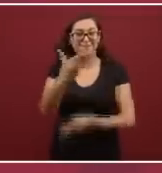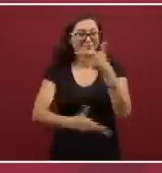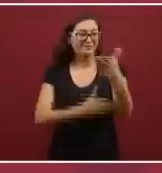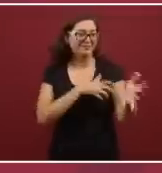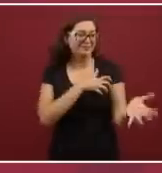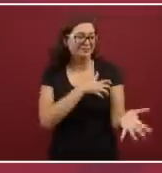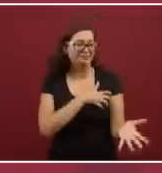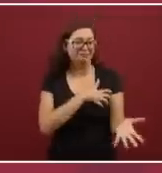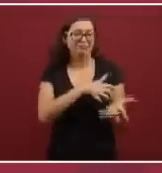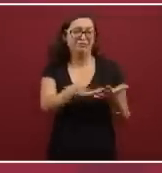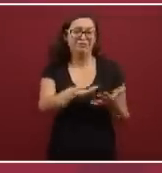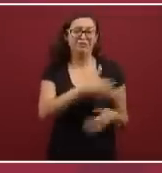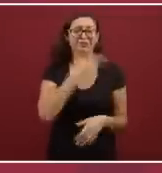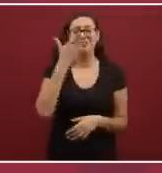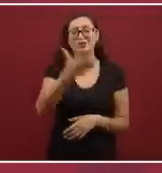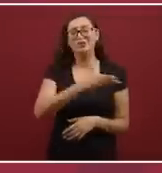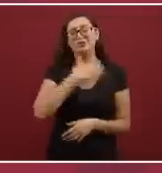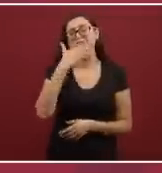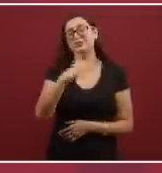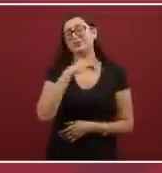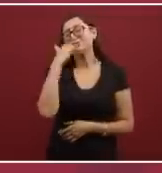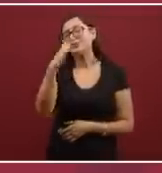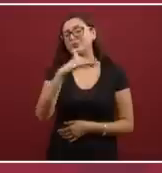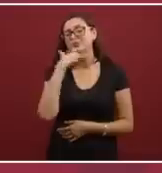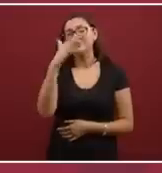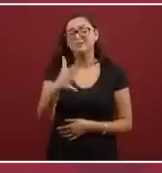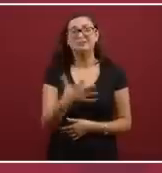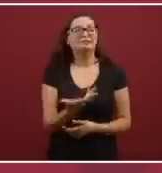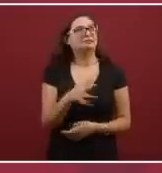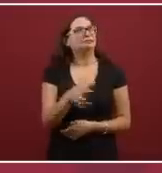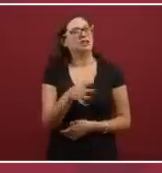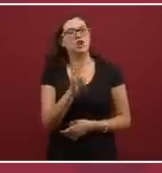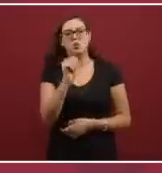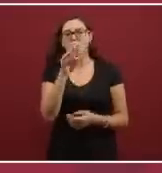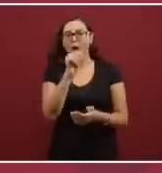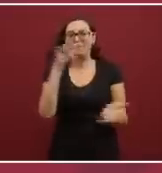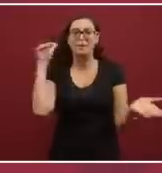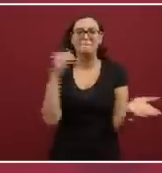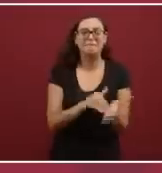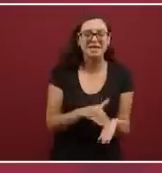funcionarios, eran como 9,000